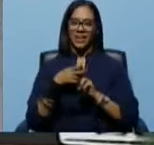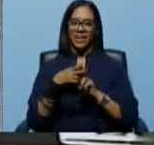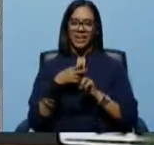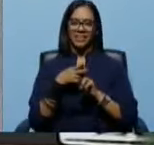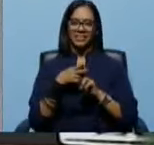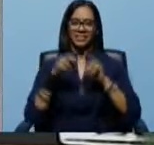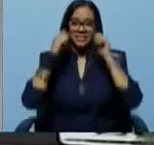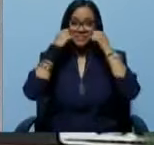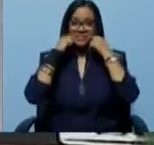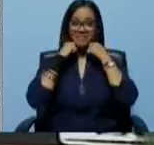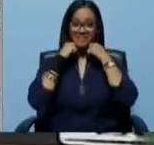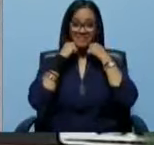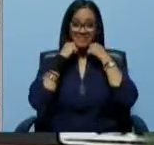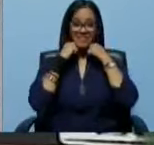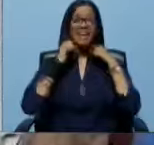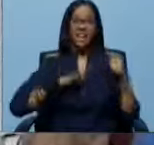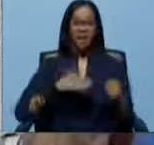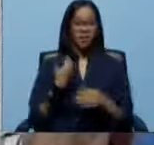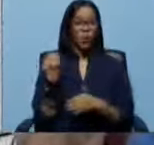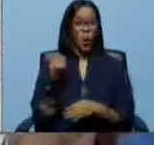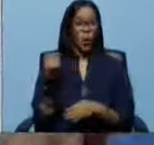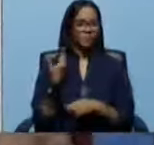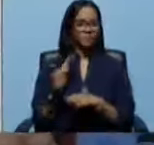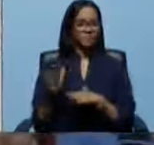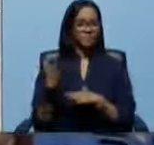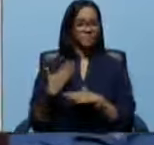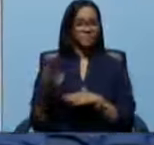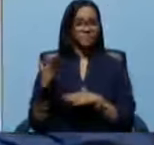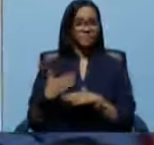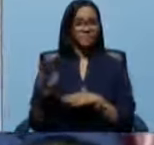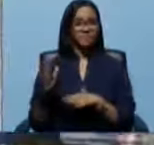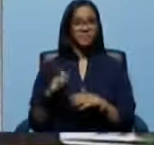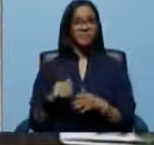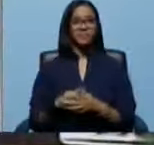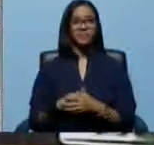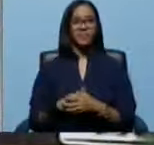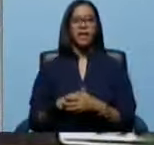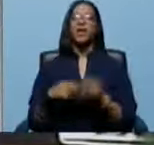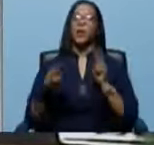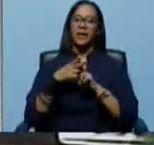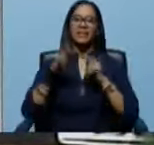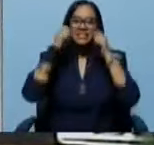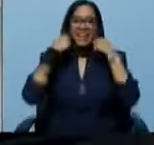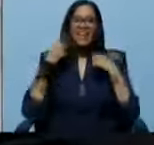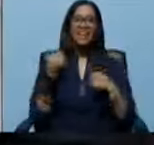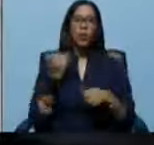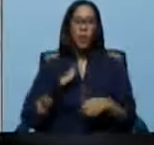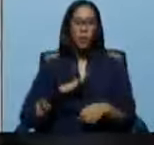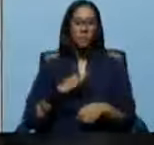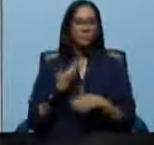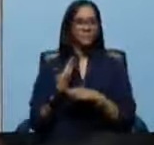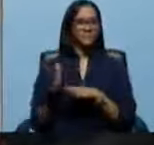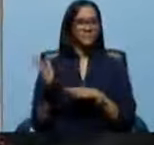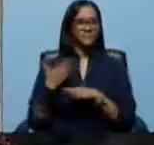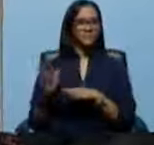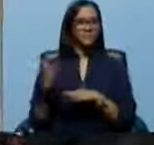Numeral, Sayo. ¿Estás como? Numeral, Sayo. ¿Estás como?